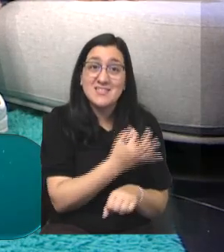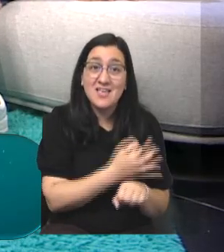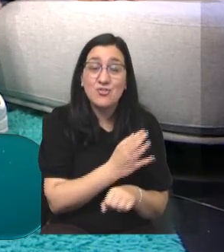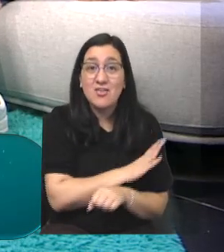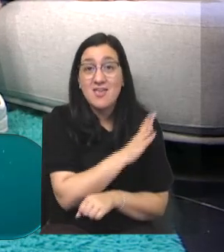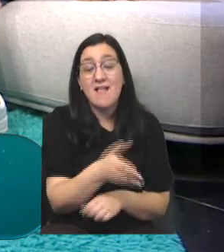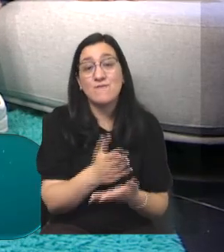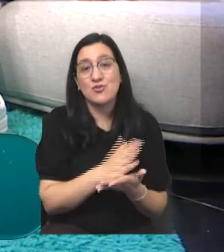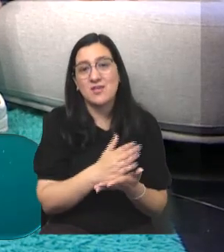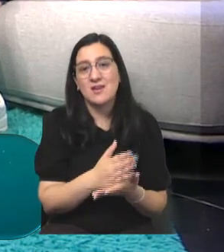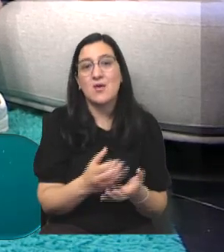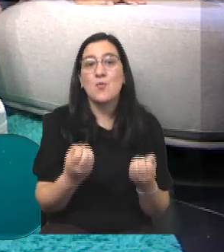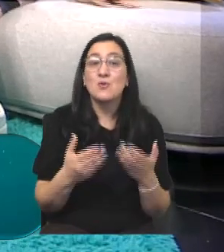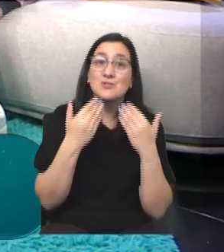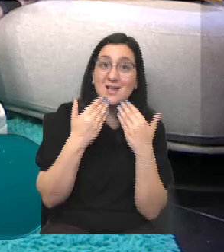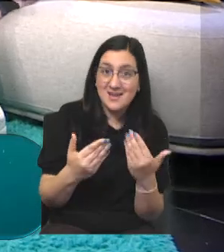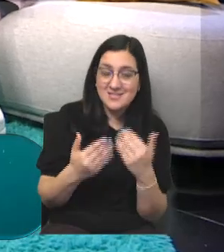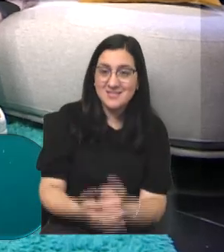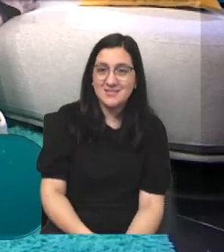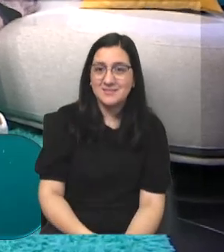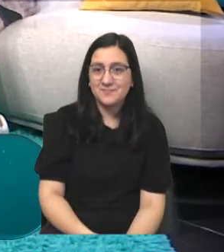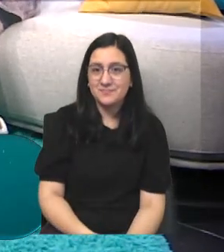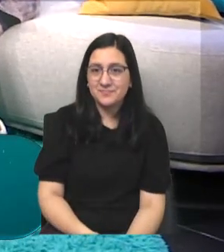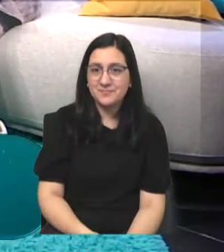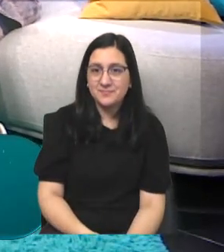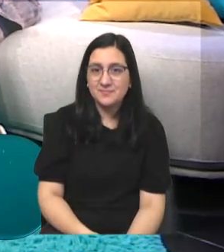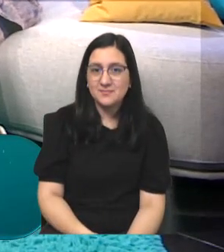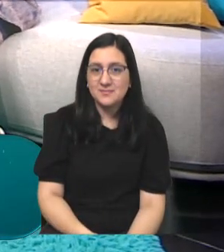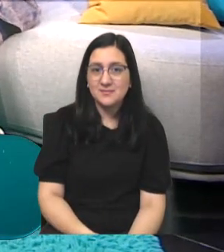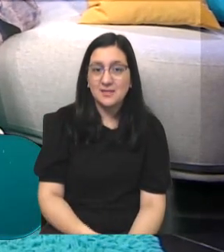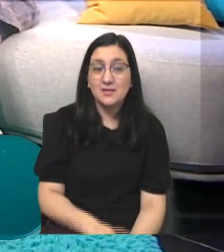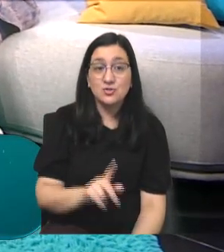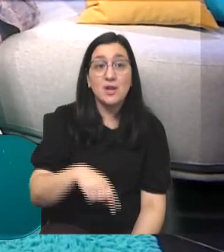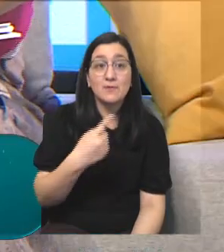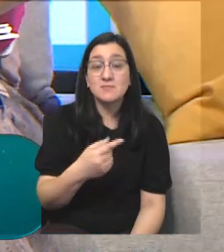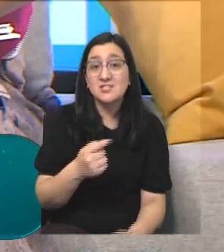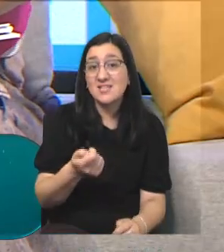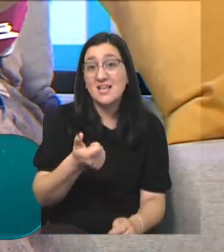Se banca. Muchas gracias, bueno, chiquilines. Gracias a ustedes. Y que vuelvan para la próxima, porque si ya va, esa ya está casi